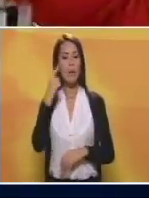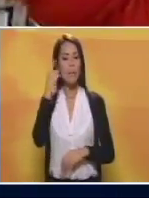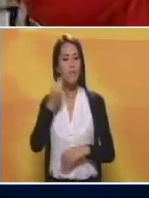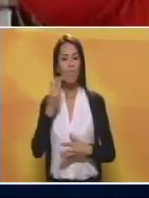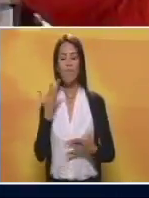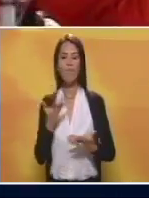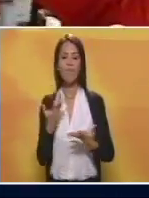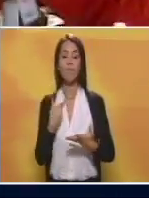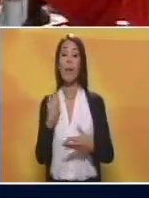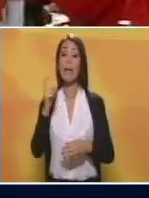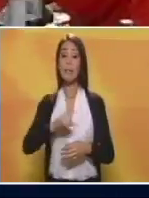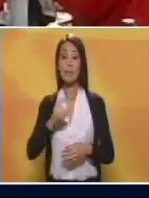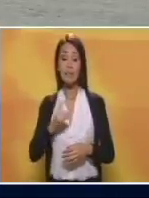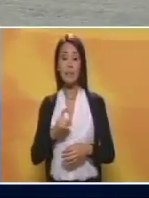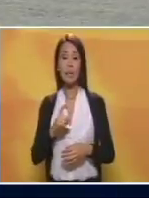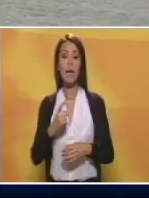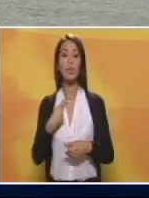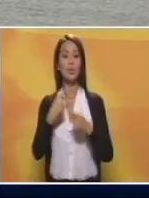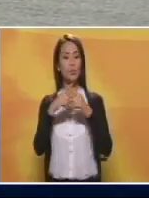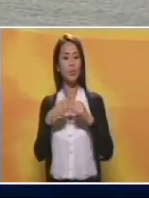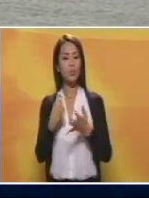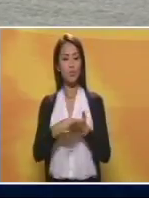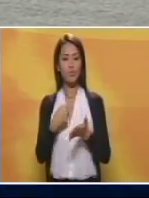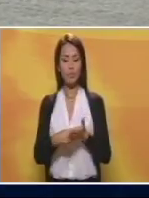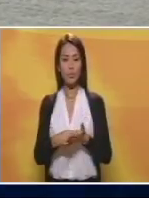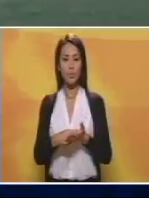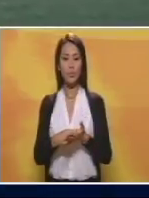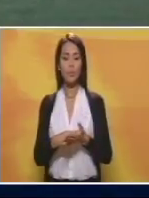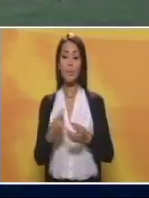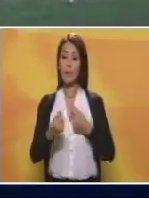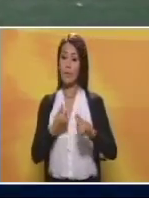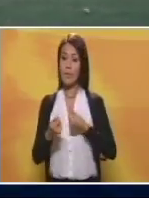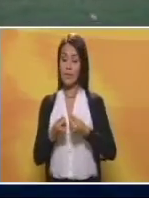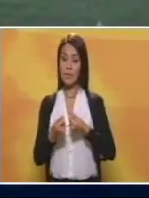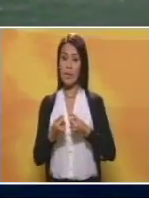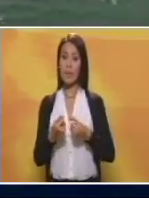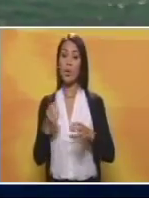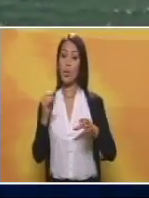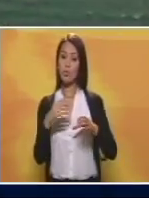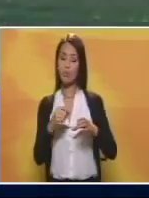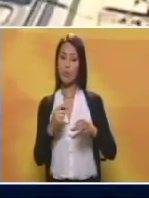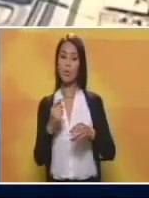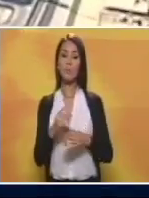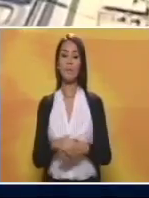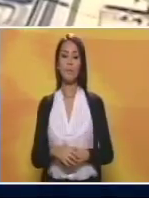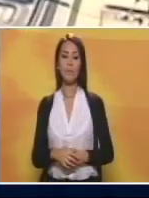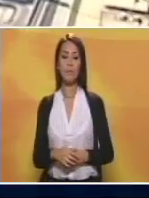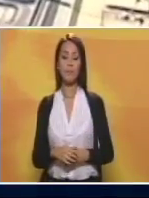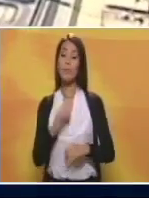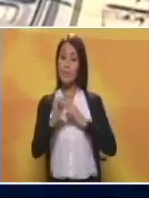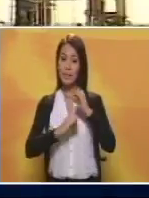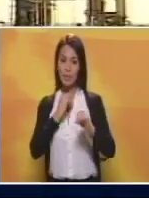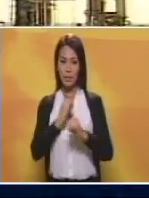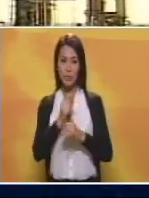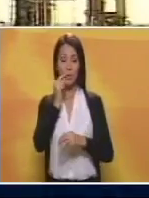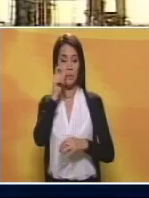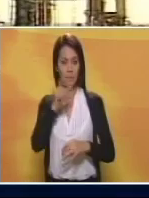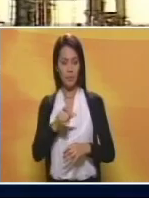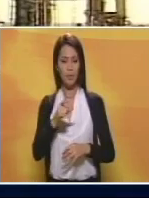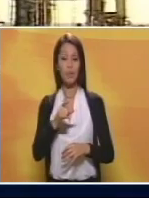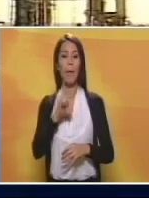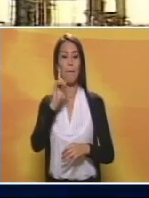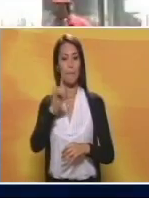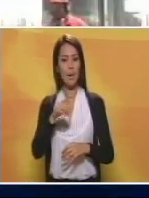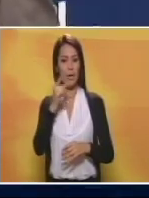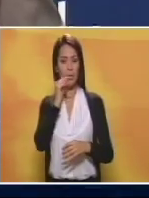solicitar sin ningún complejo créditos a organismos de cooperación financiera como el Fondo Monetario Internacional. El presidente de Avanzada Progresista sostuvo